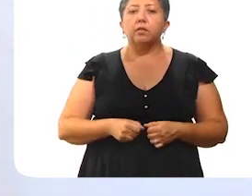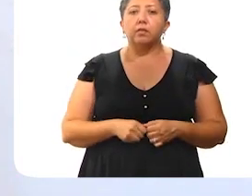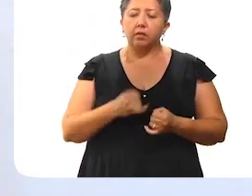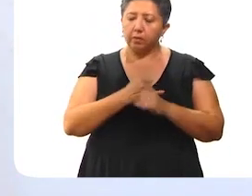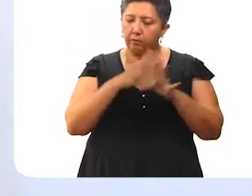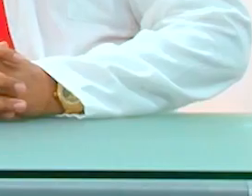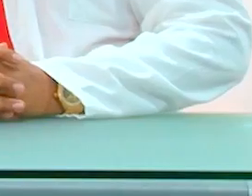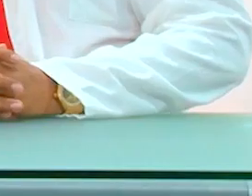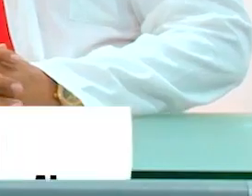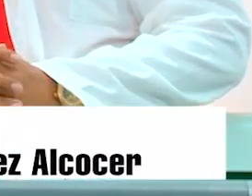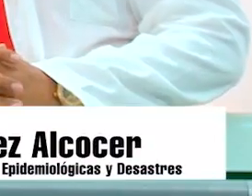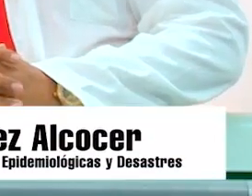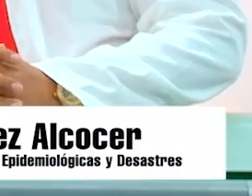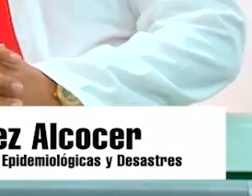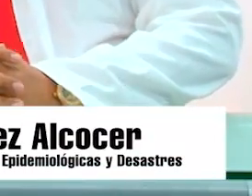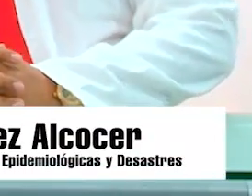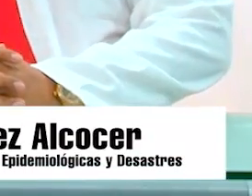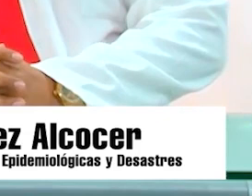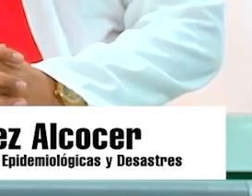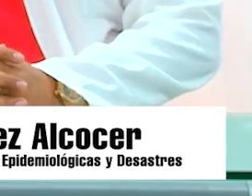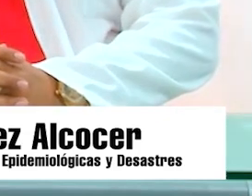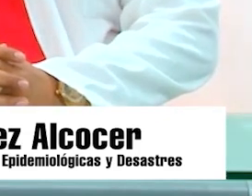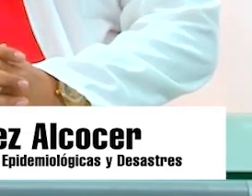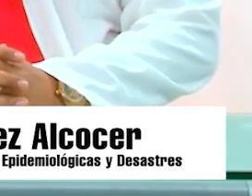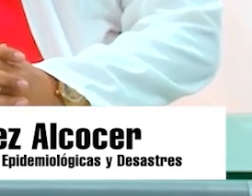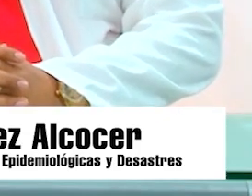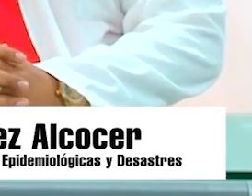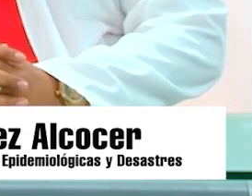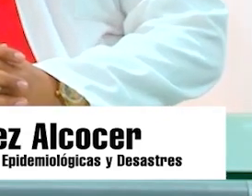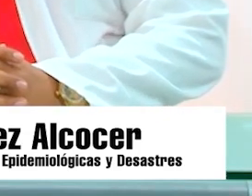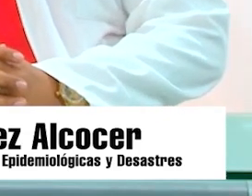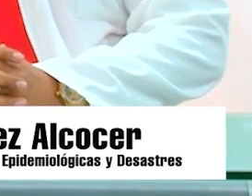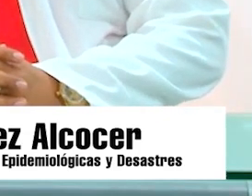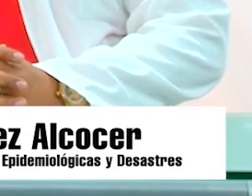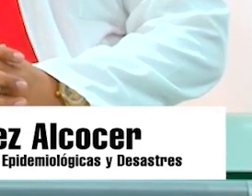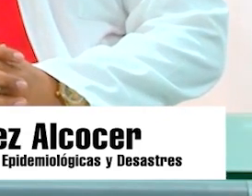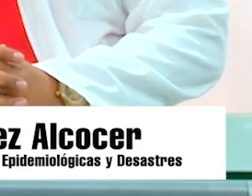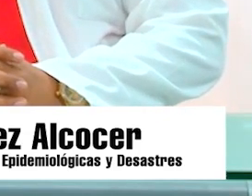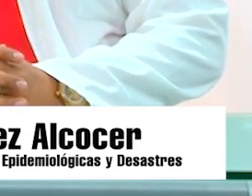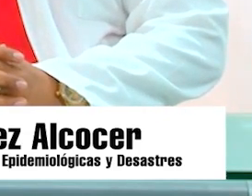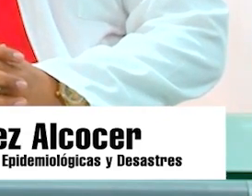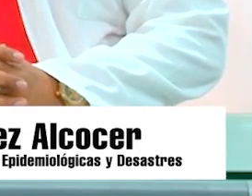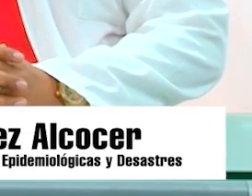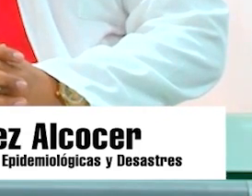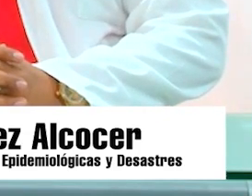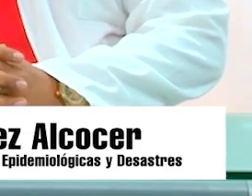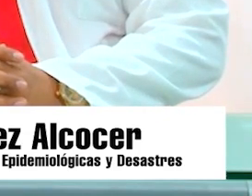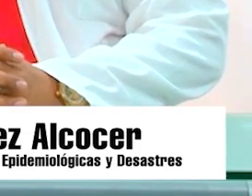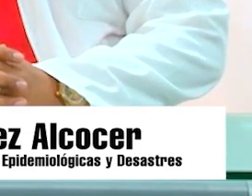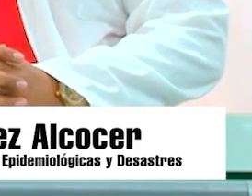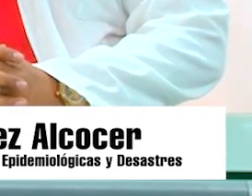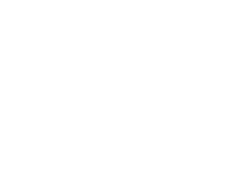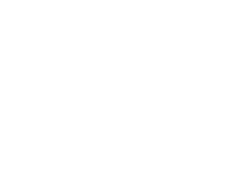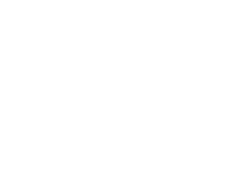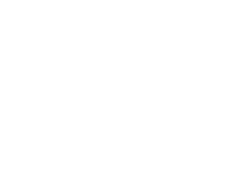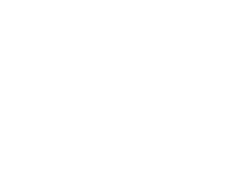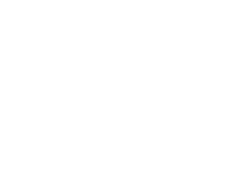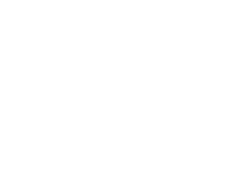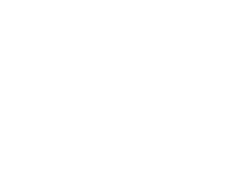verde. Hasta aquí el reporte químico. Gracias, doctor. Estaremos actualizando esta información todos los días por este mismo medio. Muchas gracias.